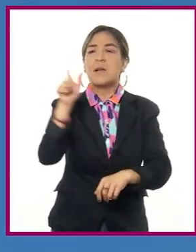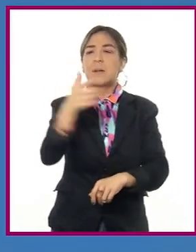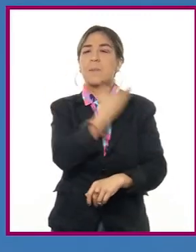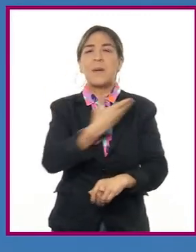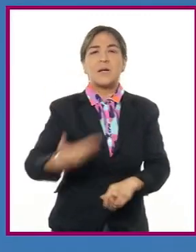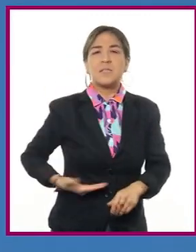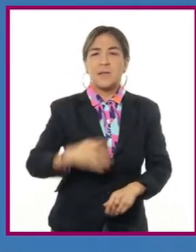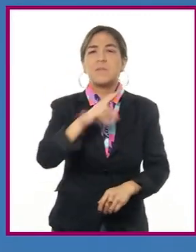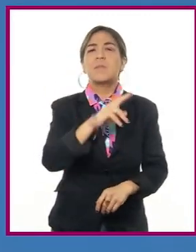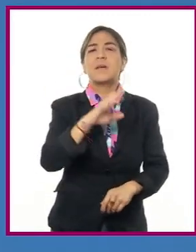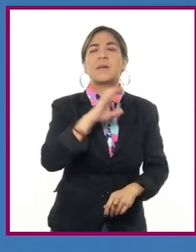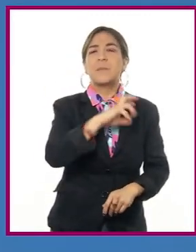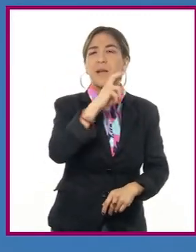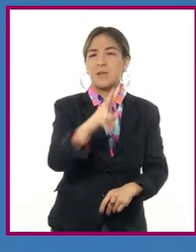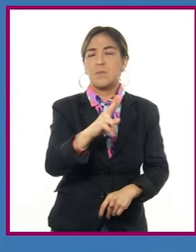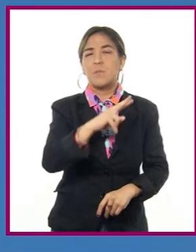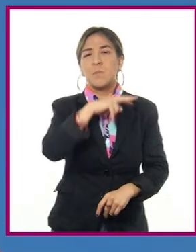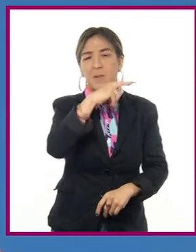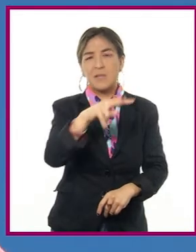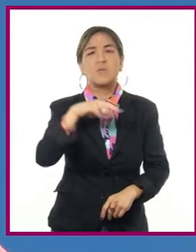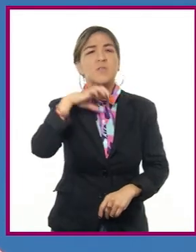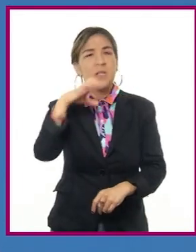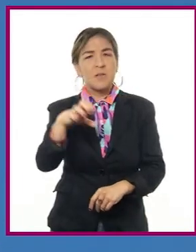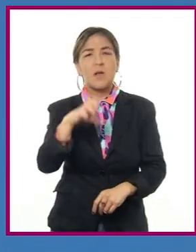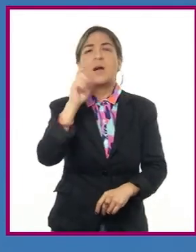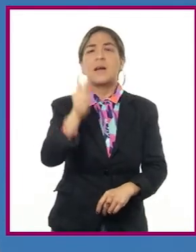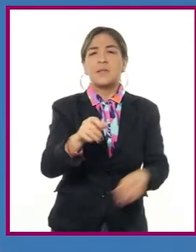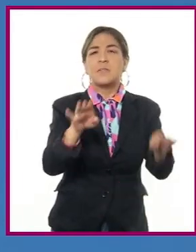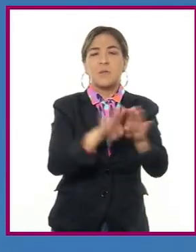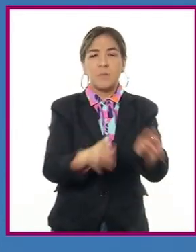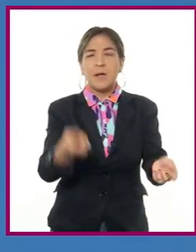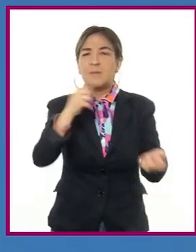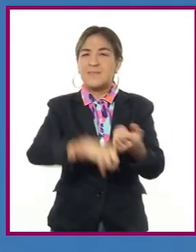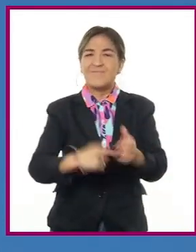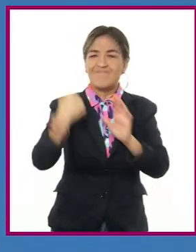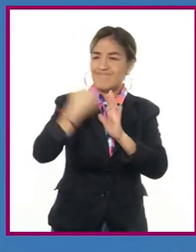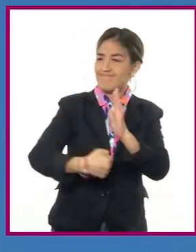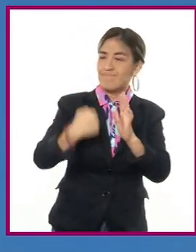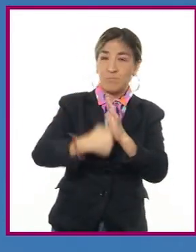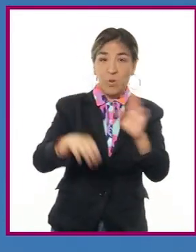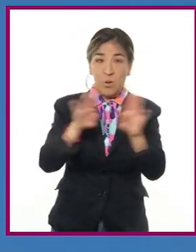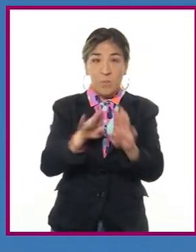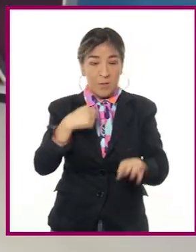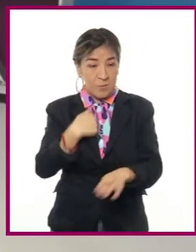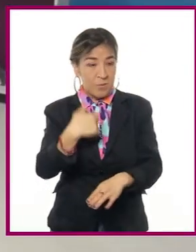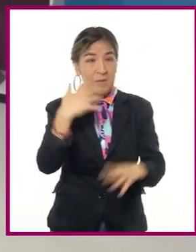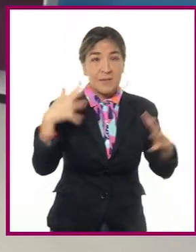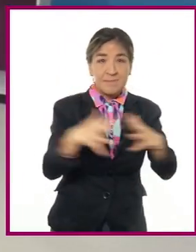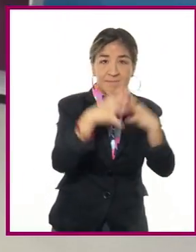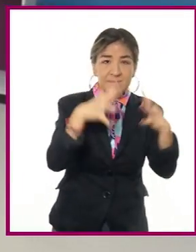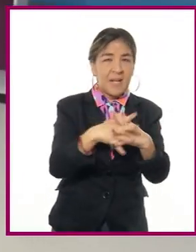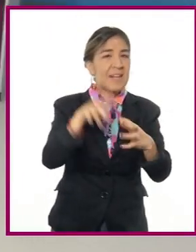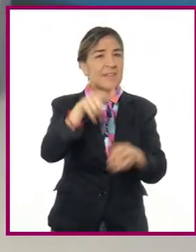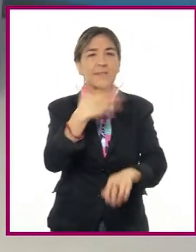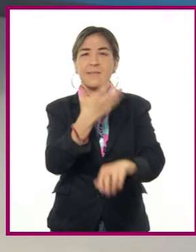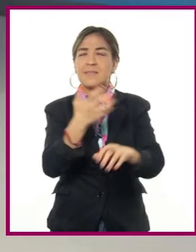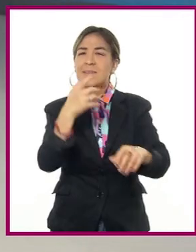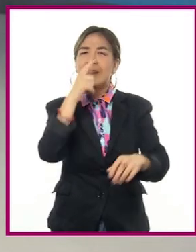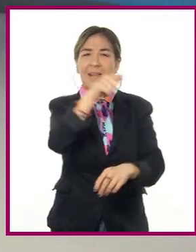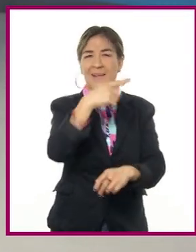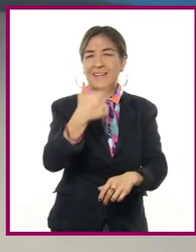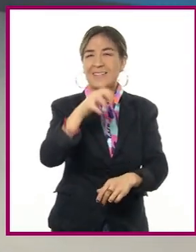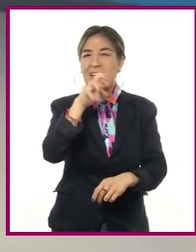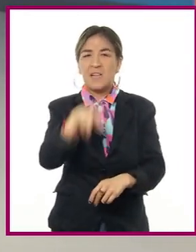presidente Carranza se mantuvo firme y no cedió a las presiones de participar en la Gran Guerra. Un par de décadas